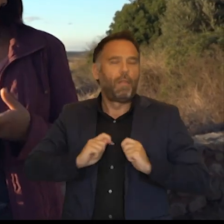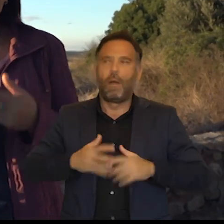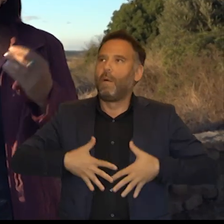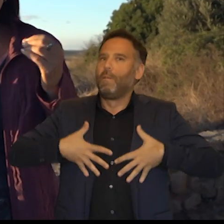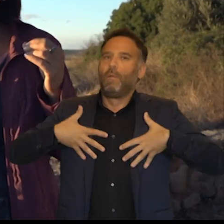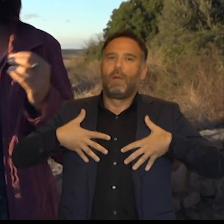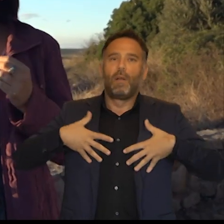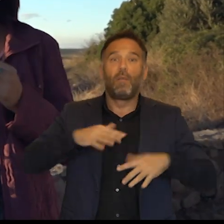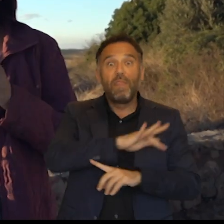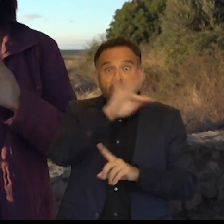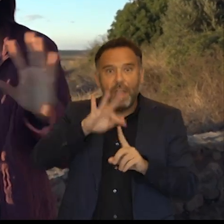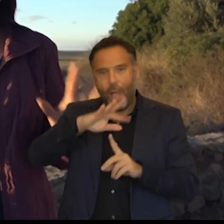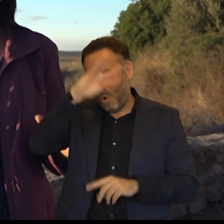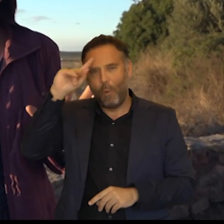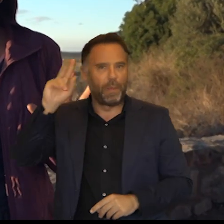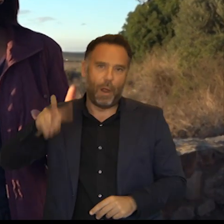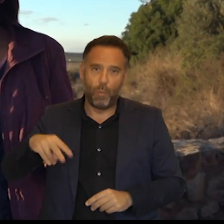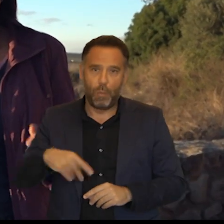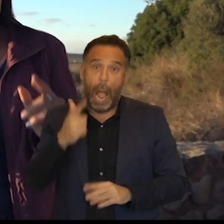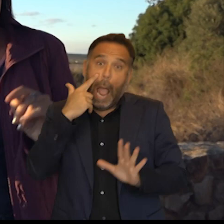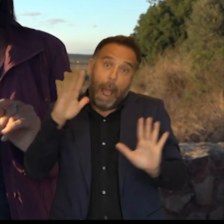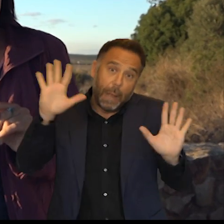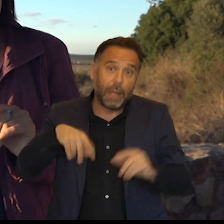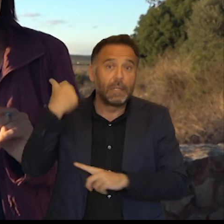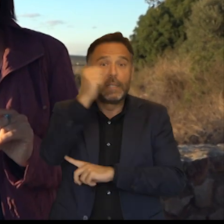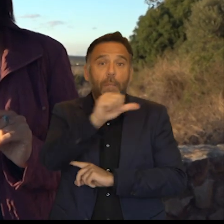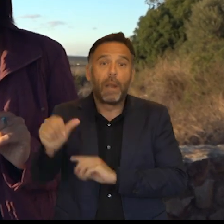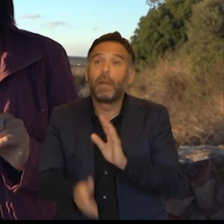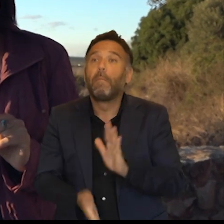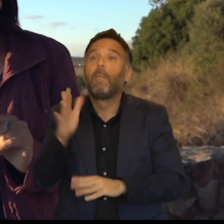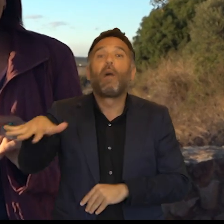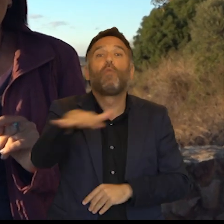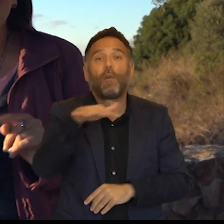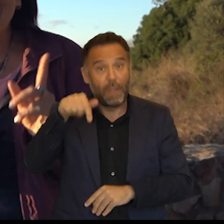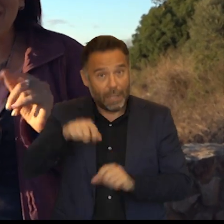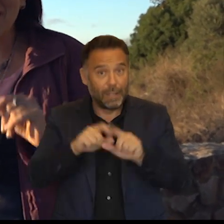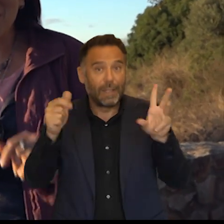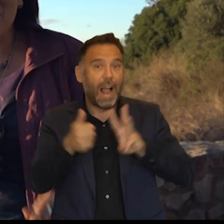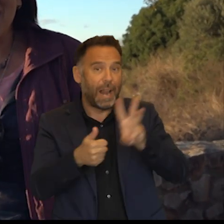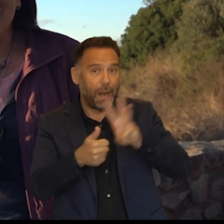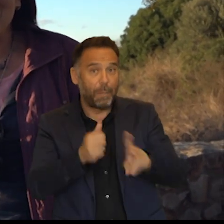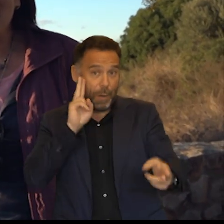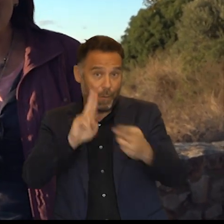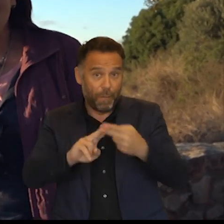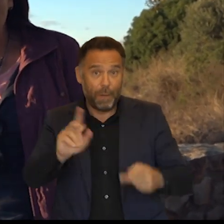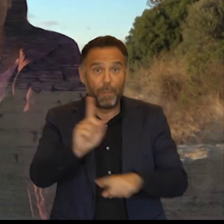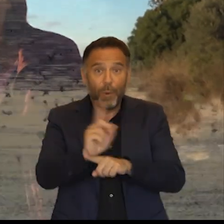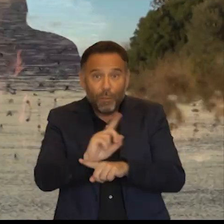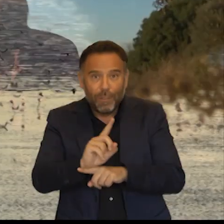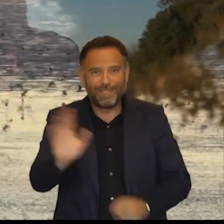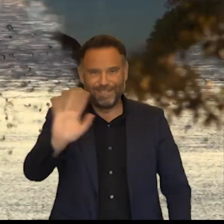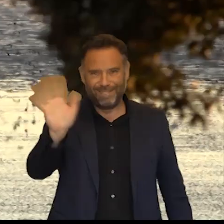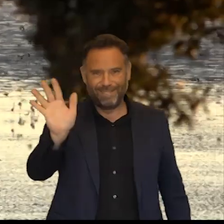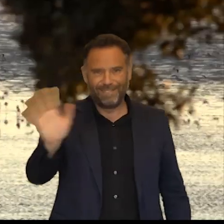Piedra. Ha sido un día inolvidable. A ver lo que me espera la semana que viene aquí en Canal Málaga. Hasta